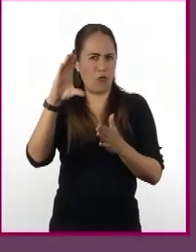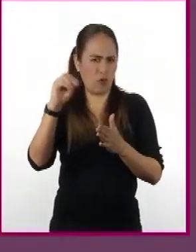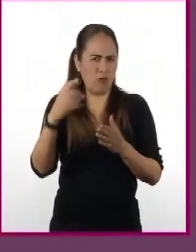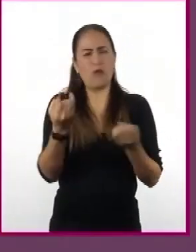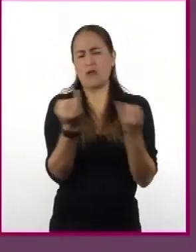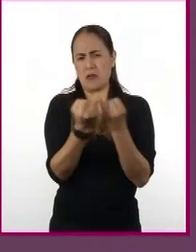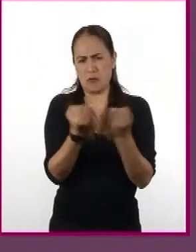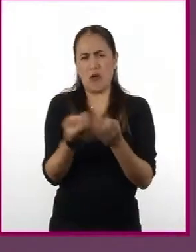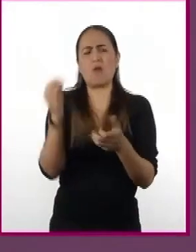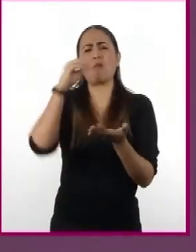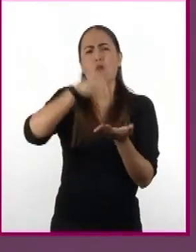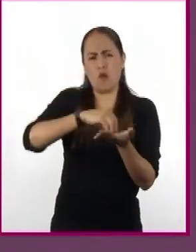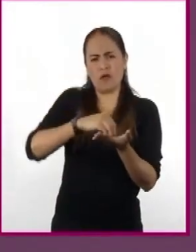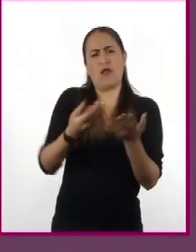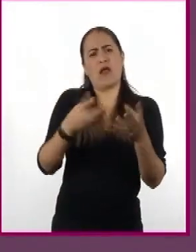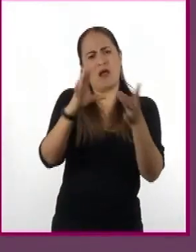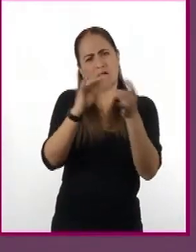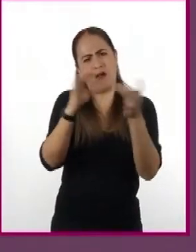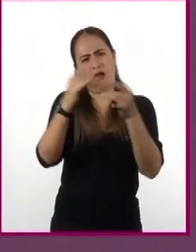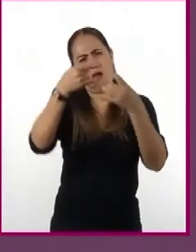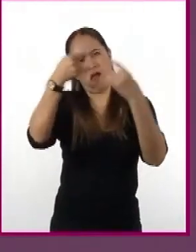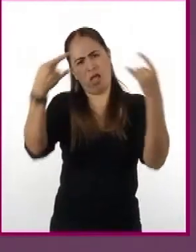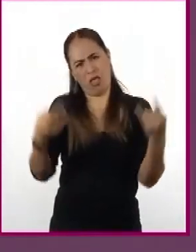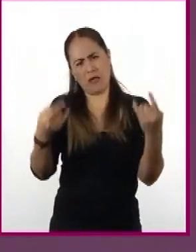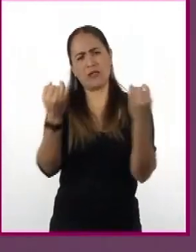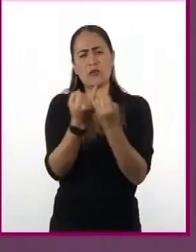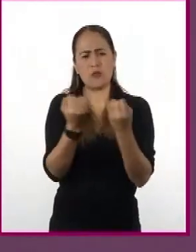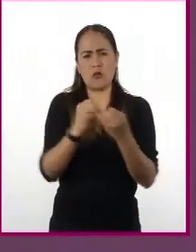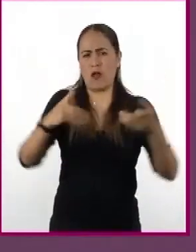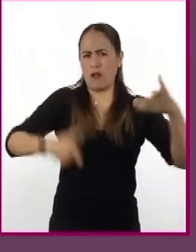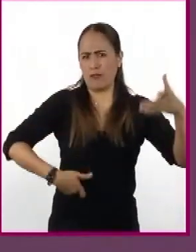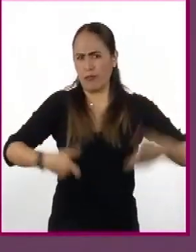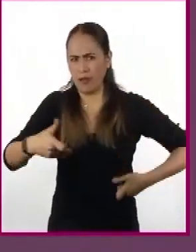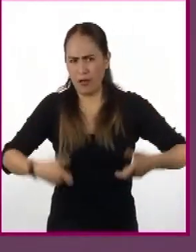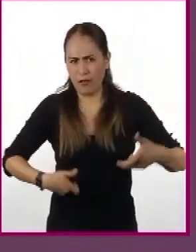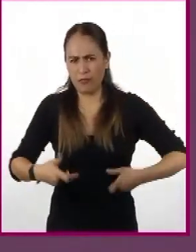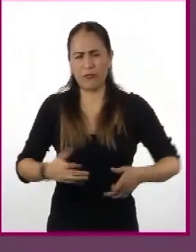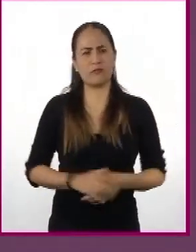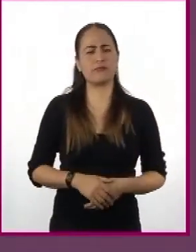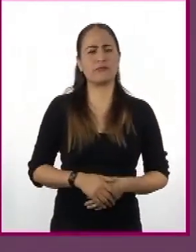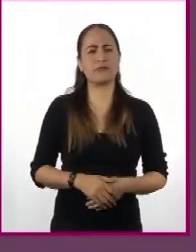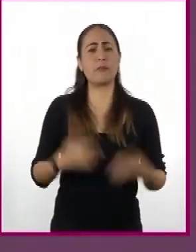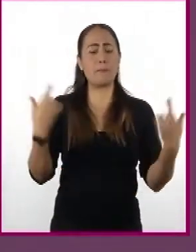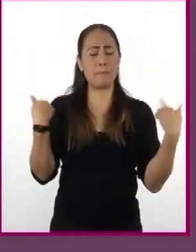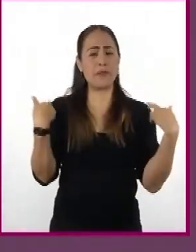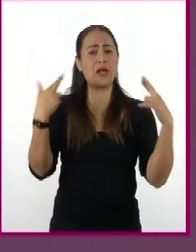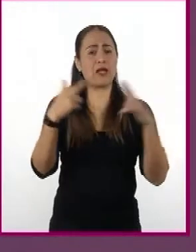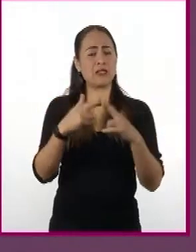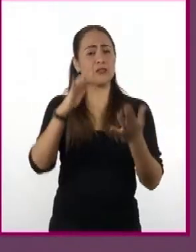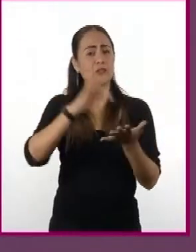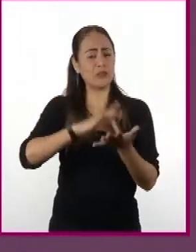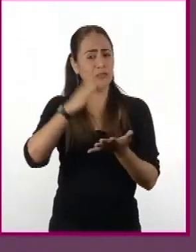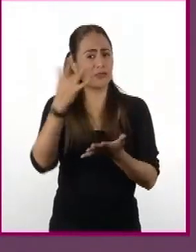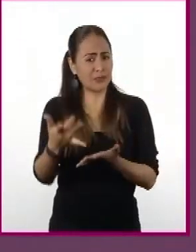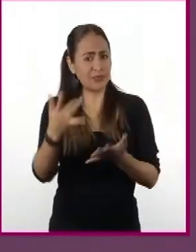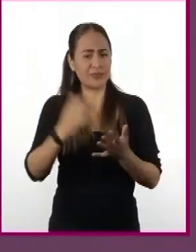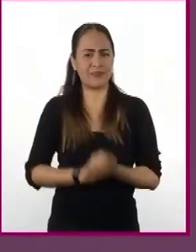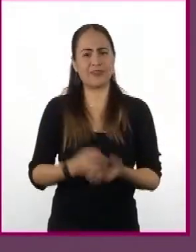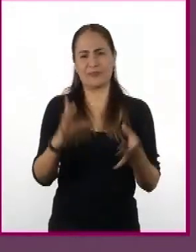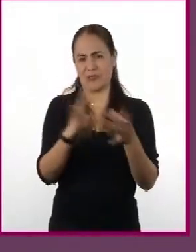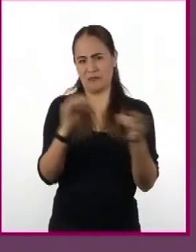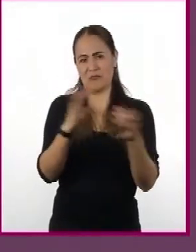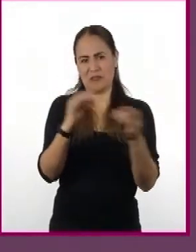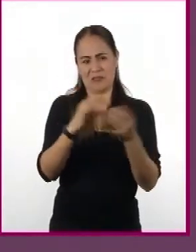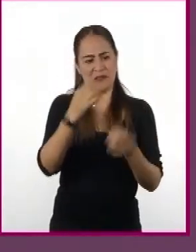narraciones y hasta teatro. Muchas gracias, maestros, por sus intervenciones.